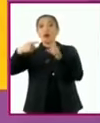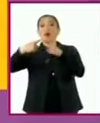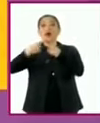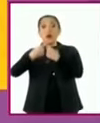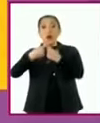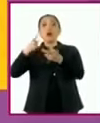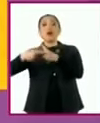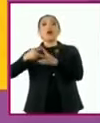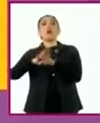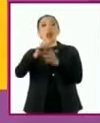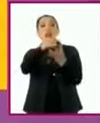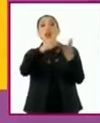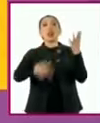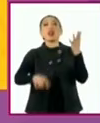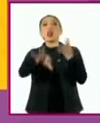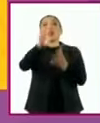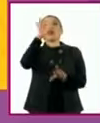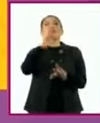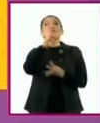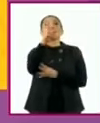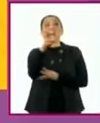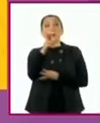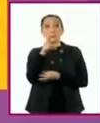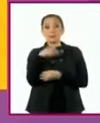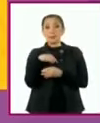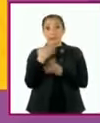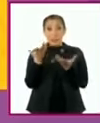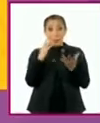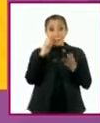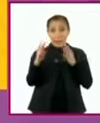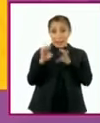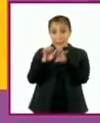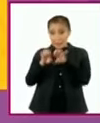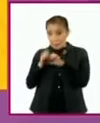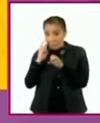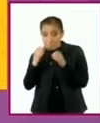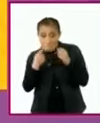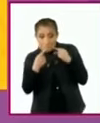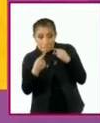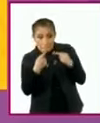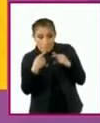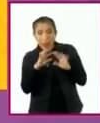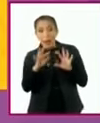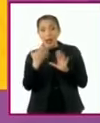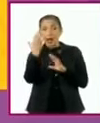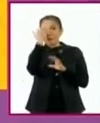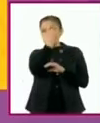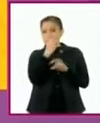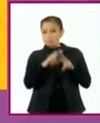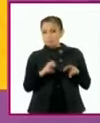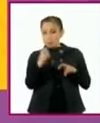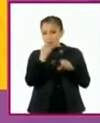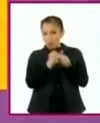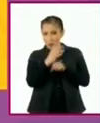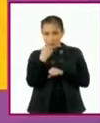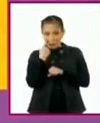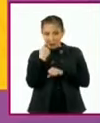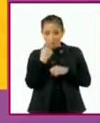Antes de cotejar nuestras respuestas y de responder en equipo a estas preguntas, analicemos la siguiente